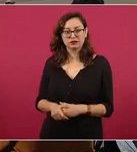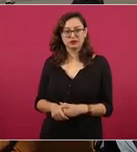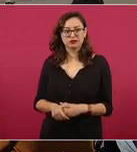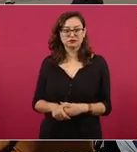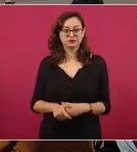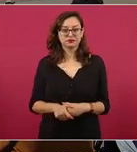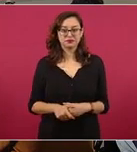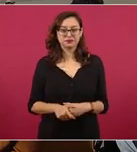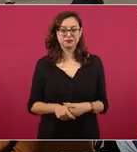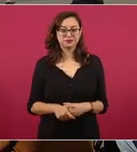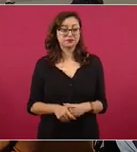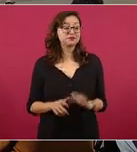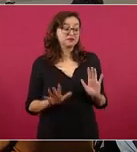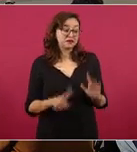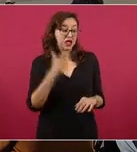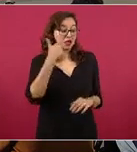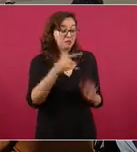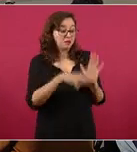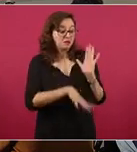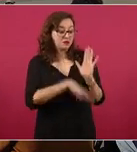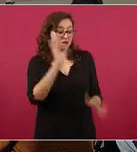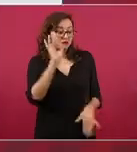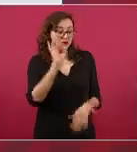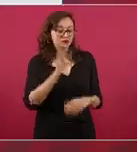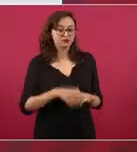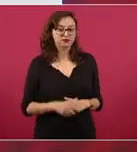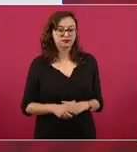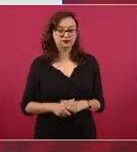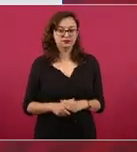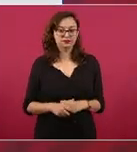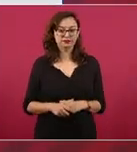A ver si le encuentras. O sea,